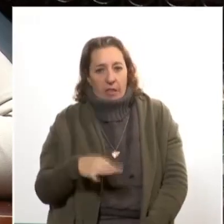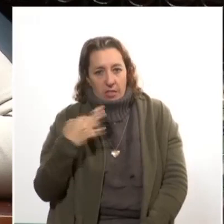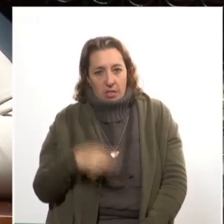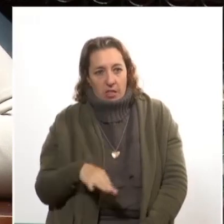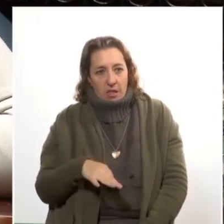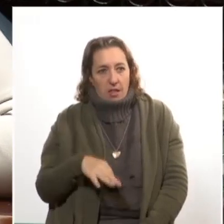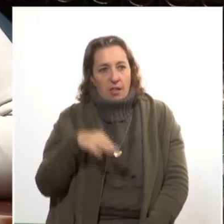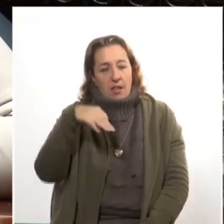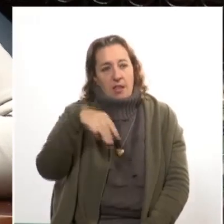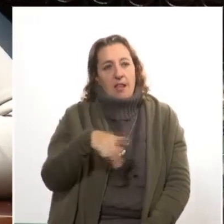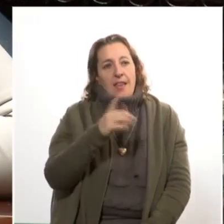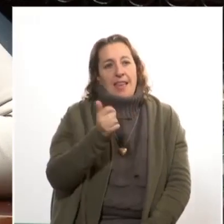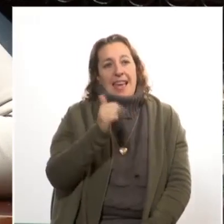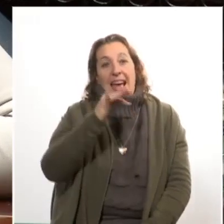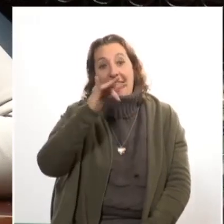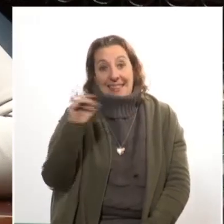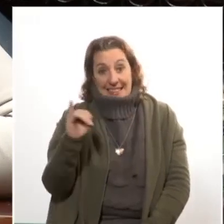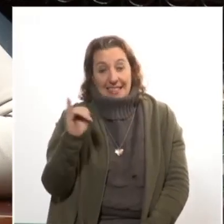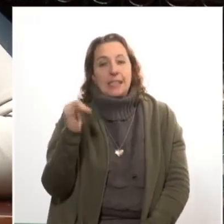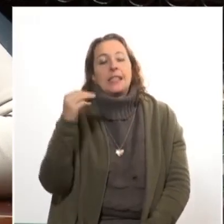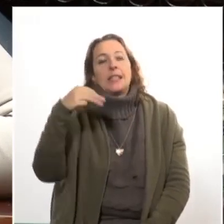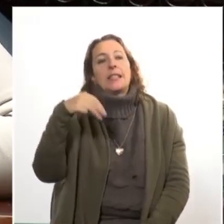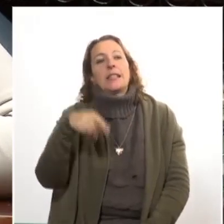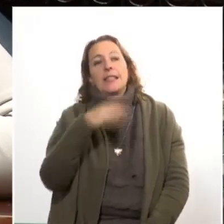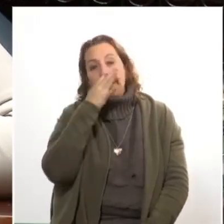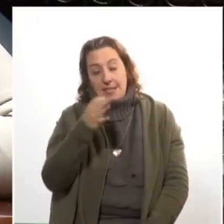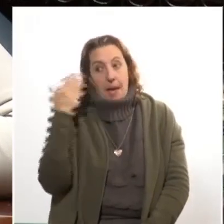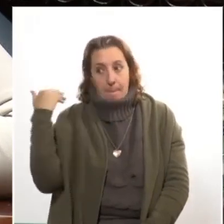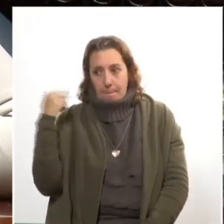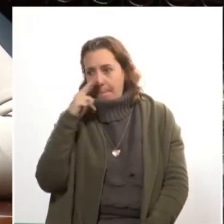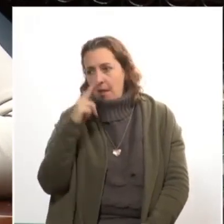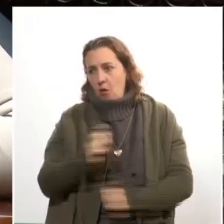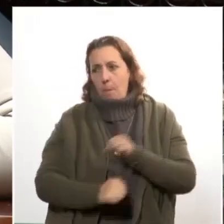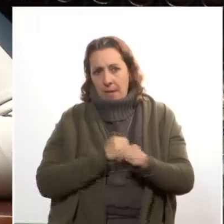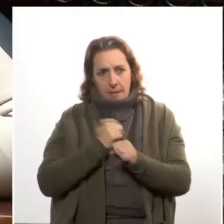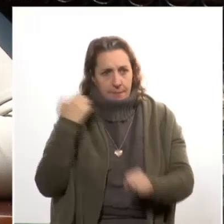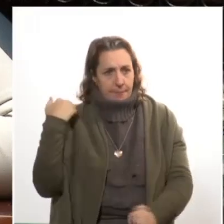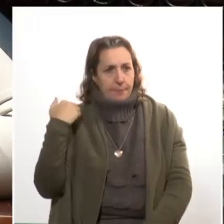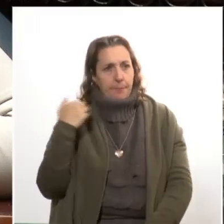María Esther Gatti, allá por el año 2000, expresaba: